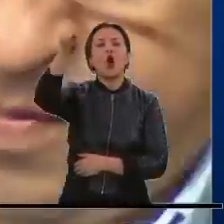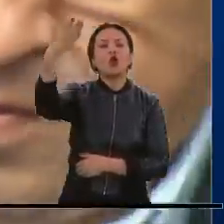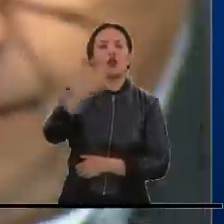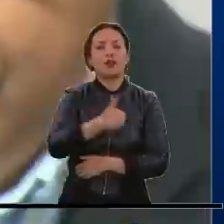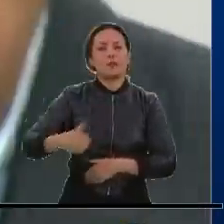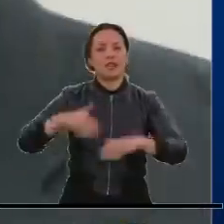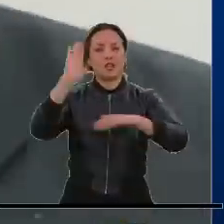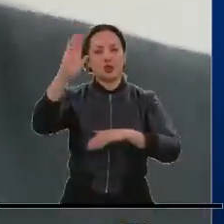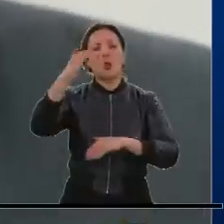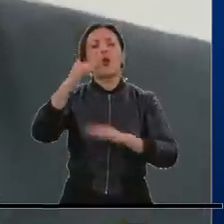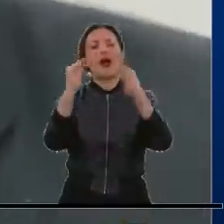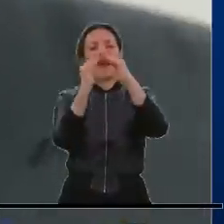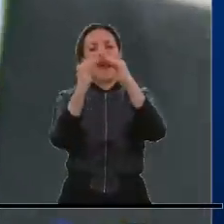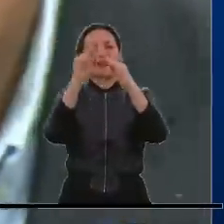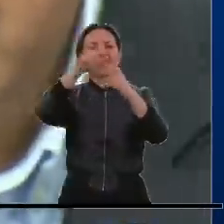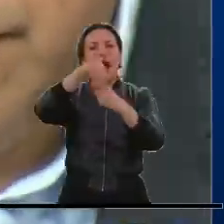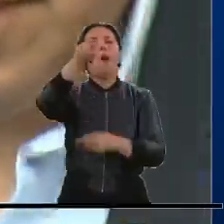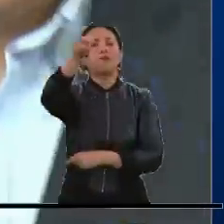Cuéntenos.